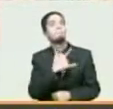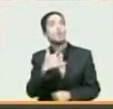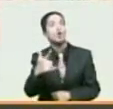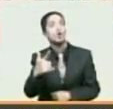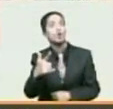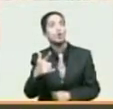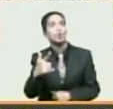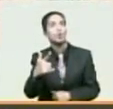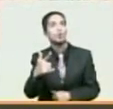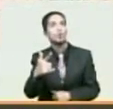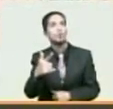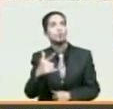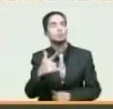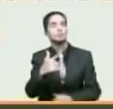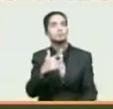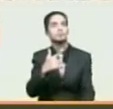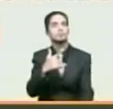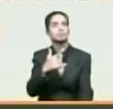amor,